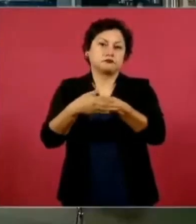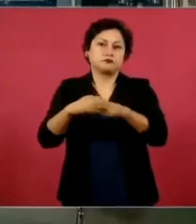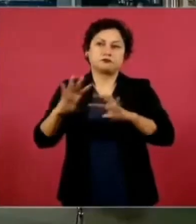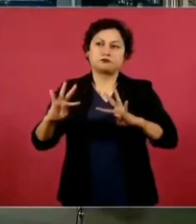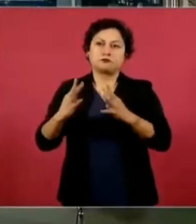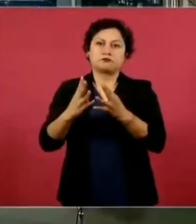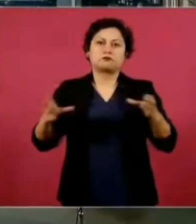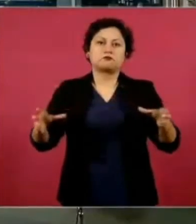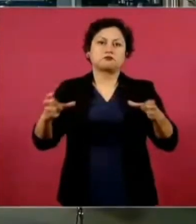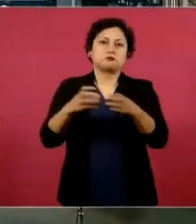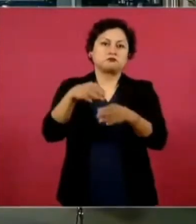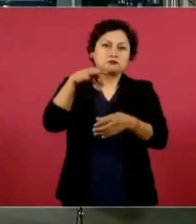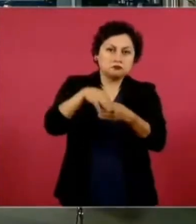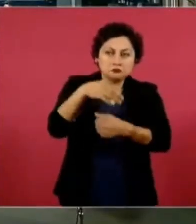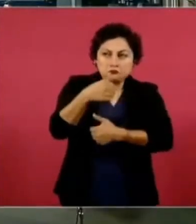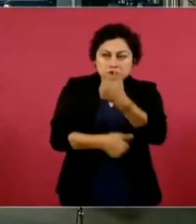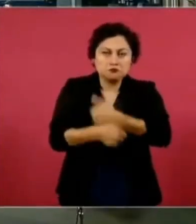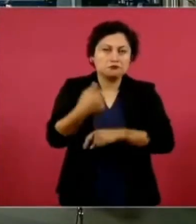Gracias.